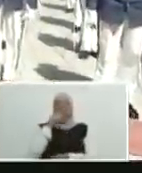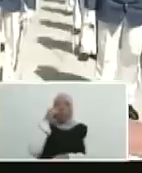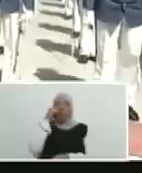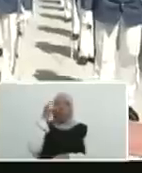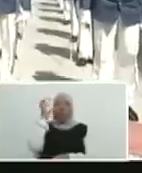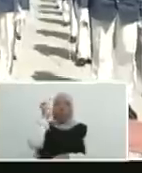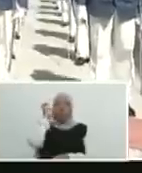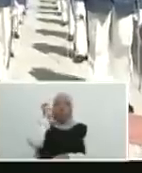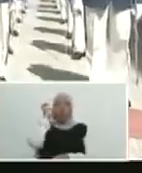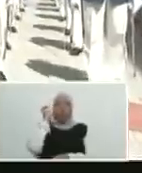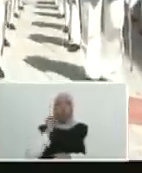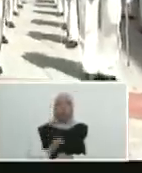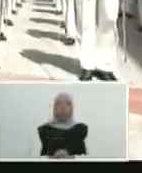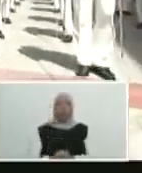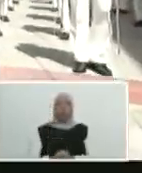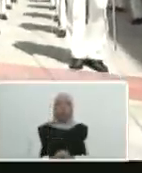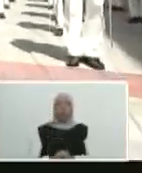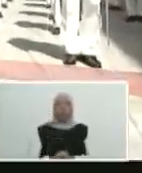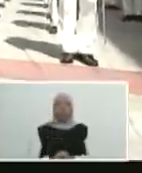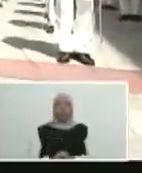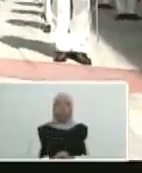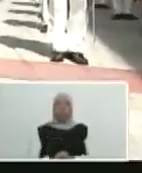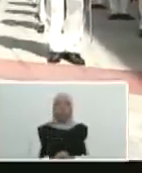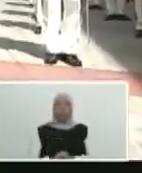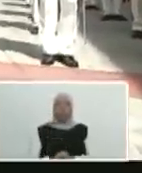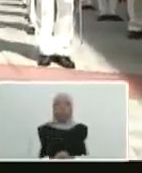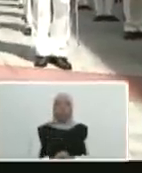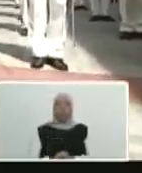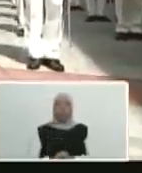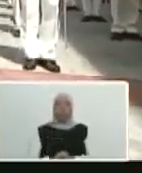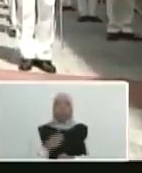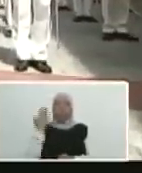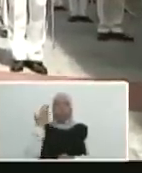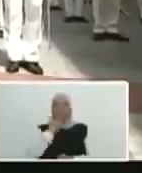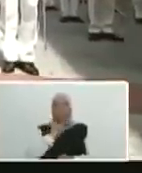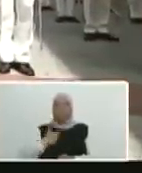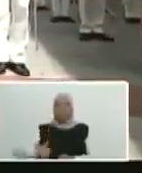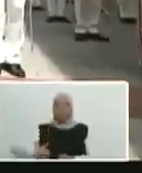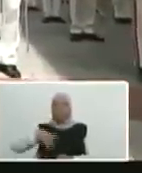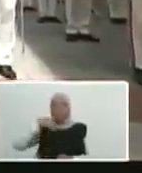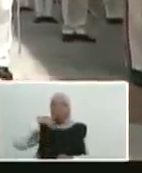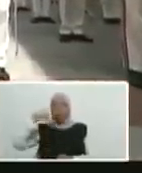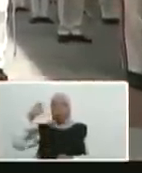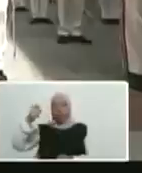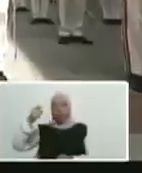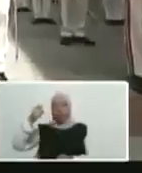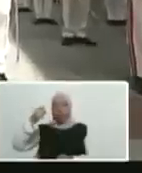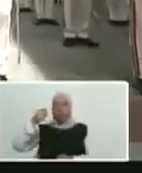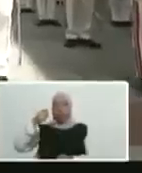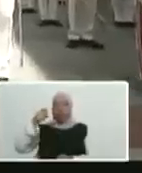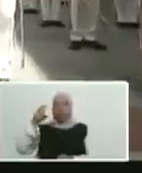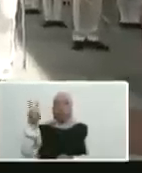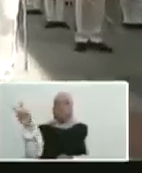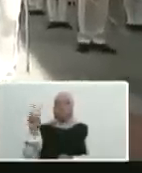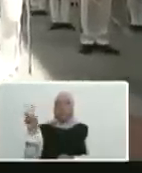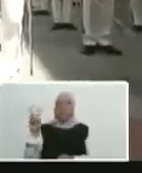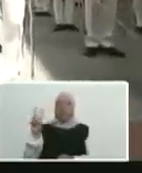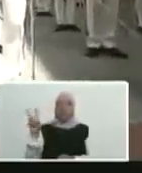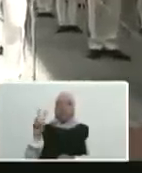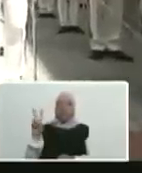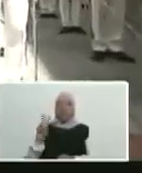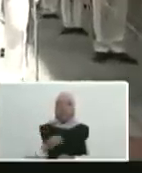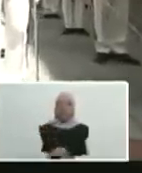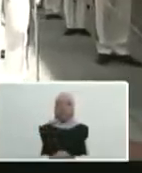mujeres también, a mantener... Nicolás Maduro Moros, presidente constitucional de la República Bolivariana de